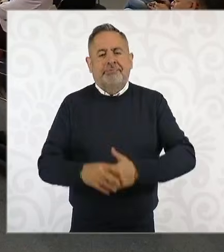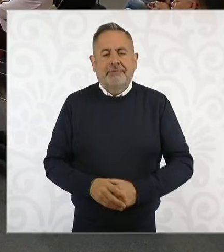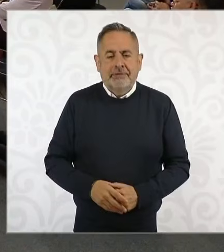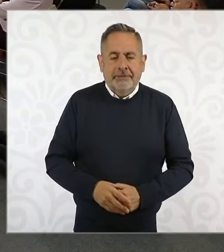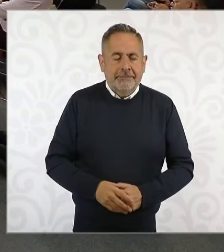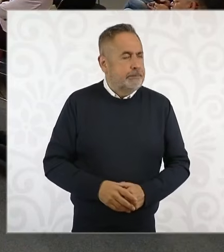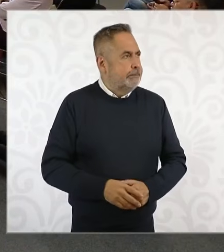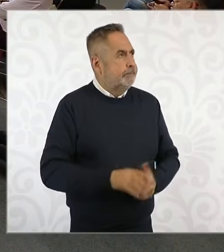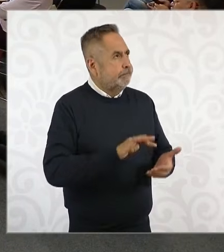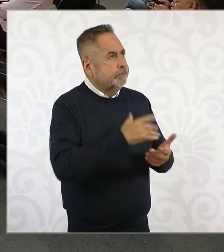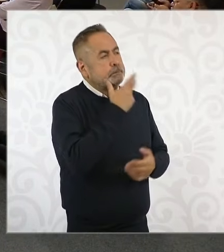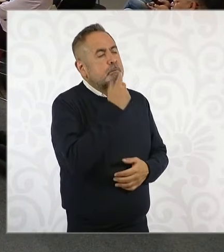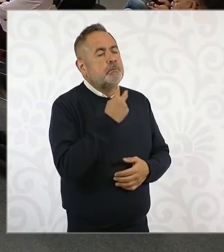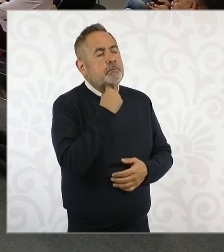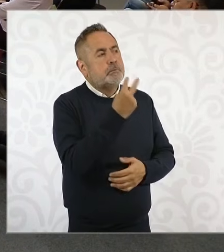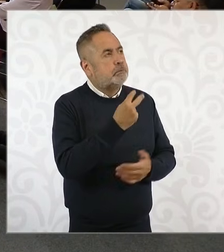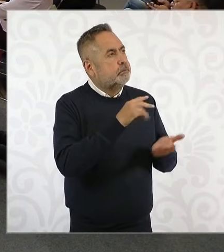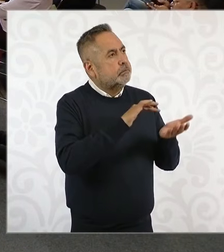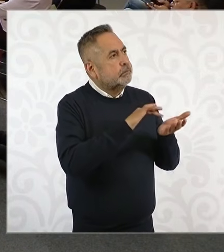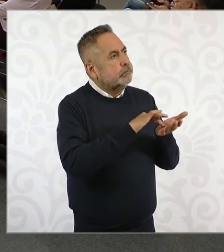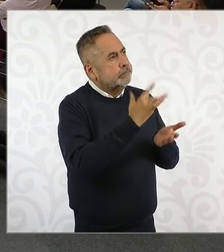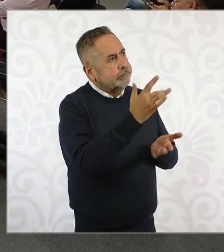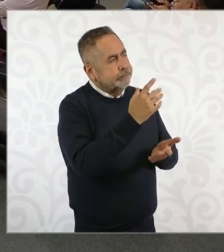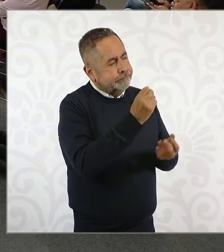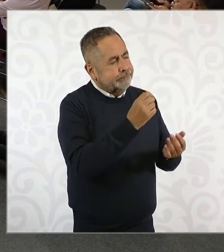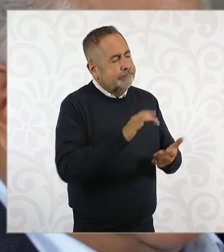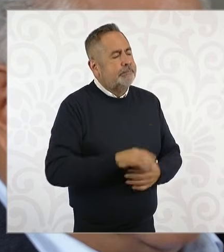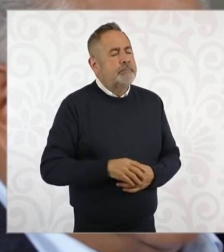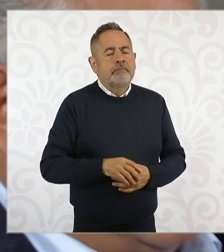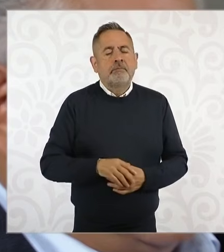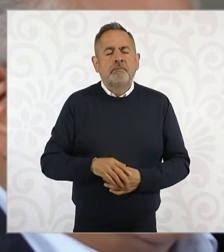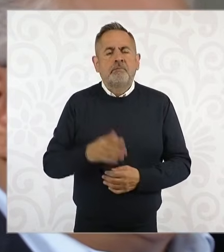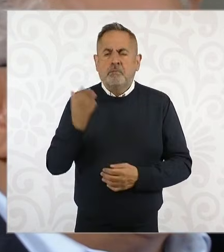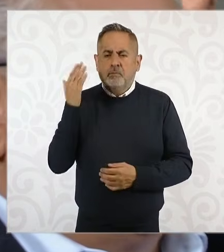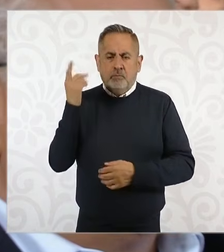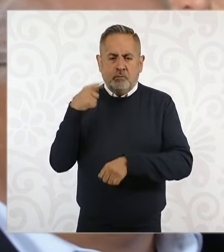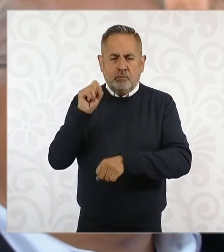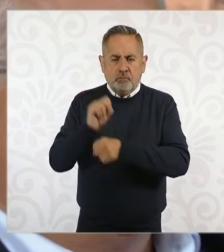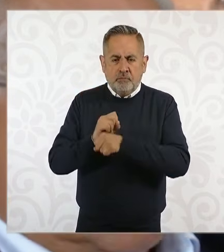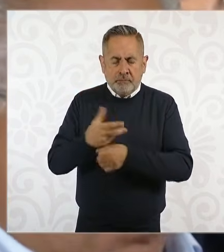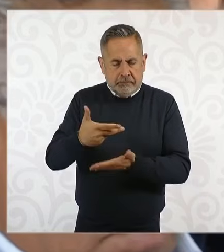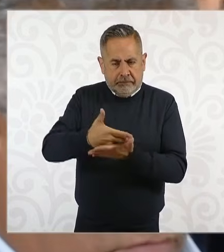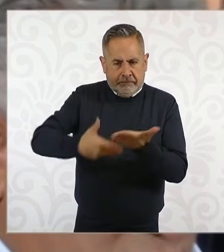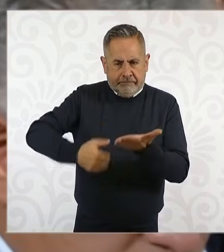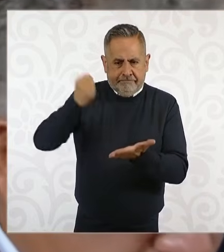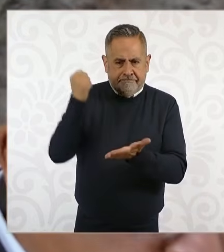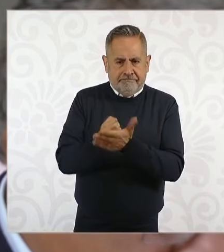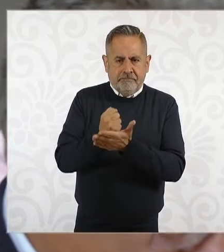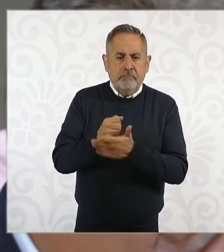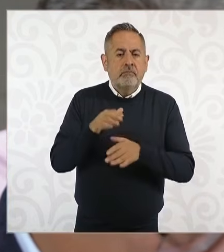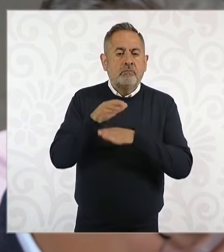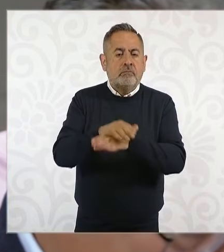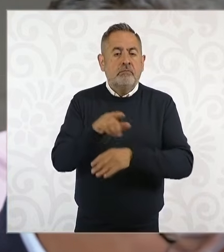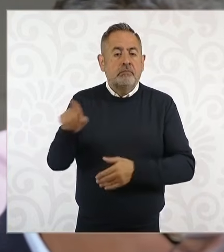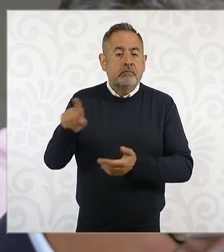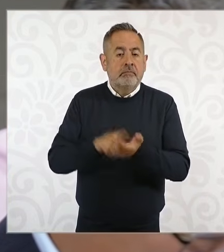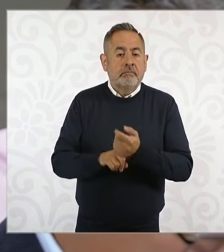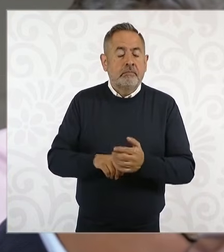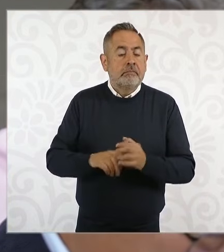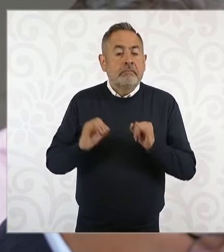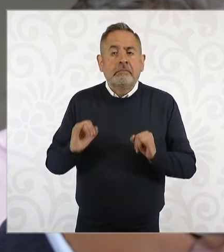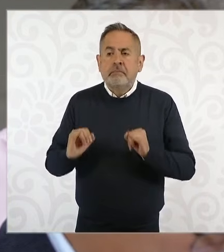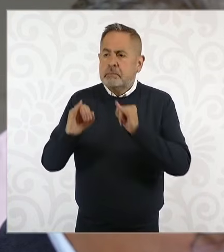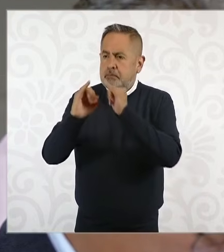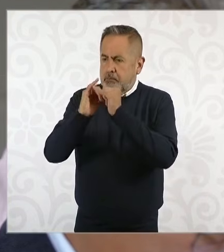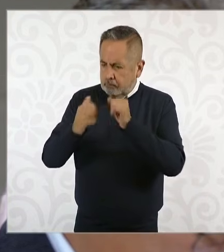Muchas gracias, Presidenta. También la semana pasada se habló de este decreto sobre el Instituto Nacional de